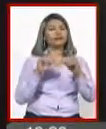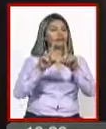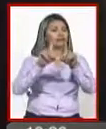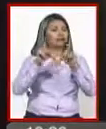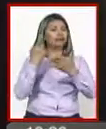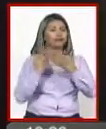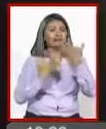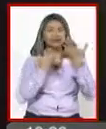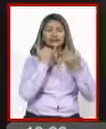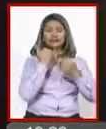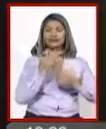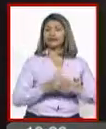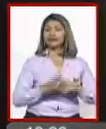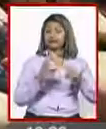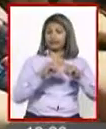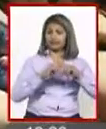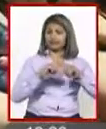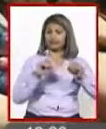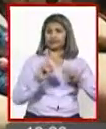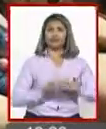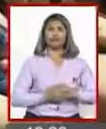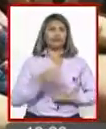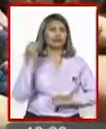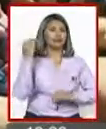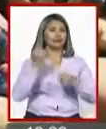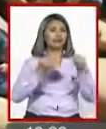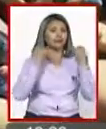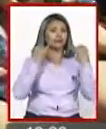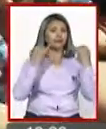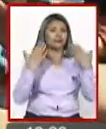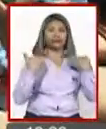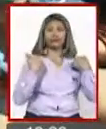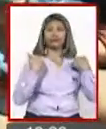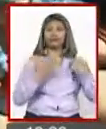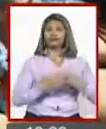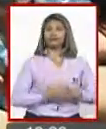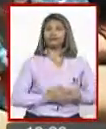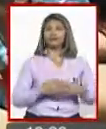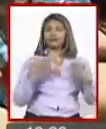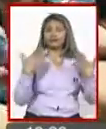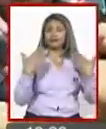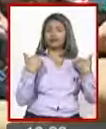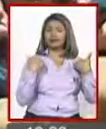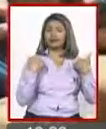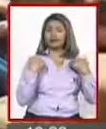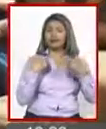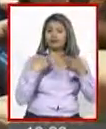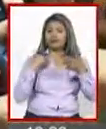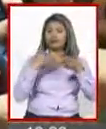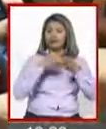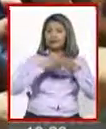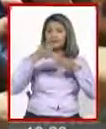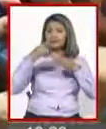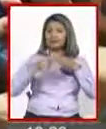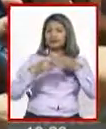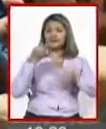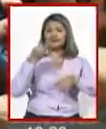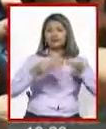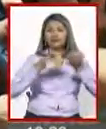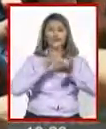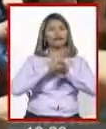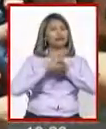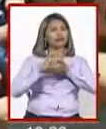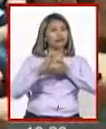para averiguar sobre este caso. Sin embargo, el último informe que elaboramos, ya estamos a las resultas de un juicio. Estamos por